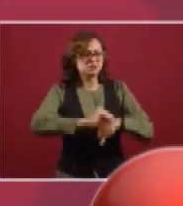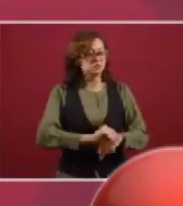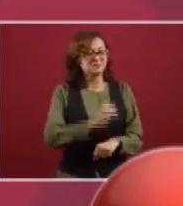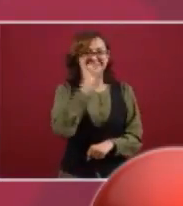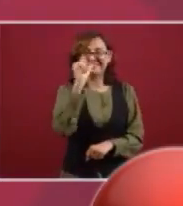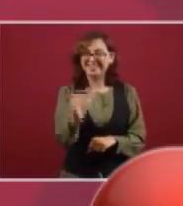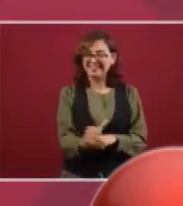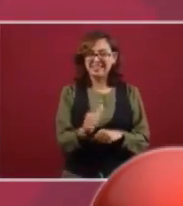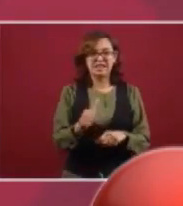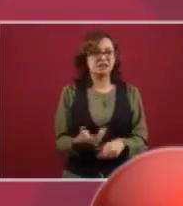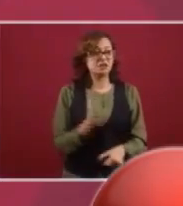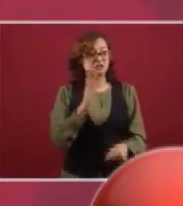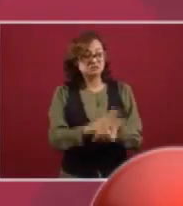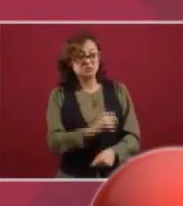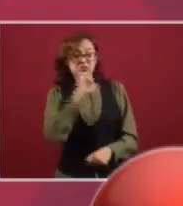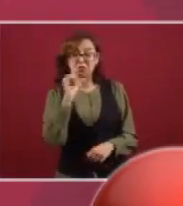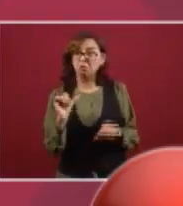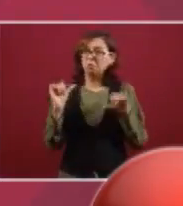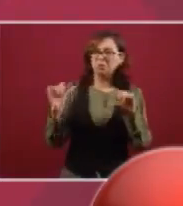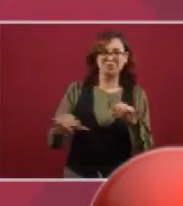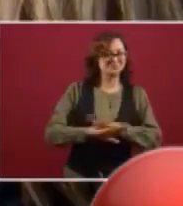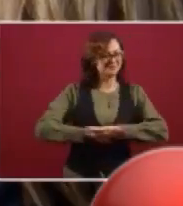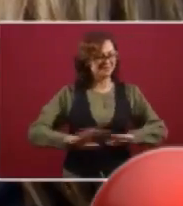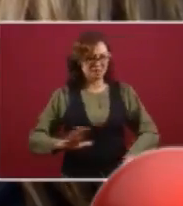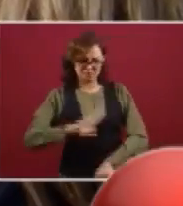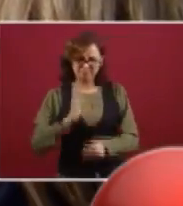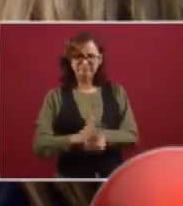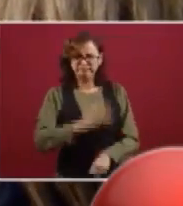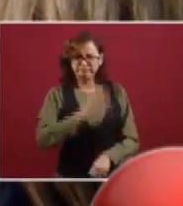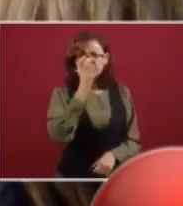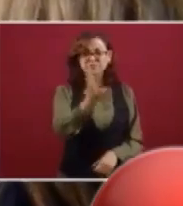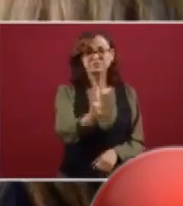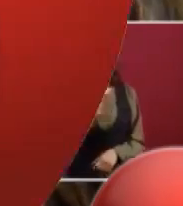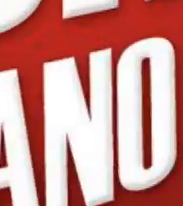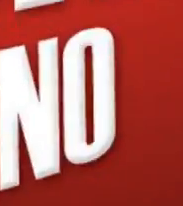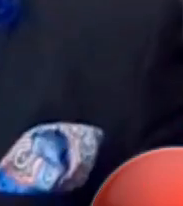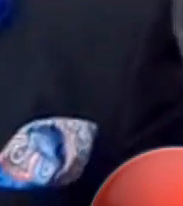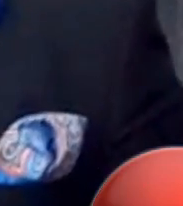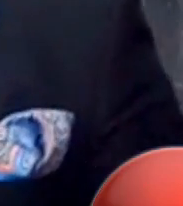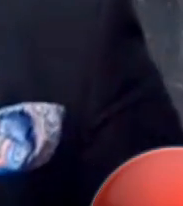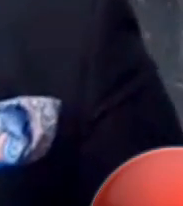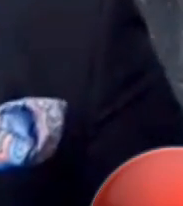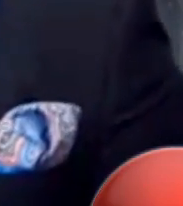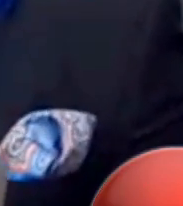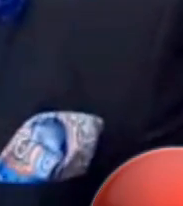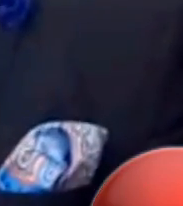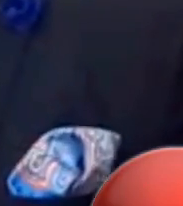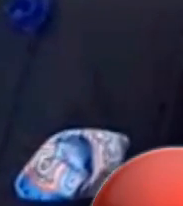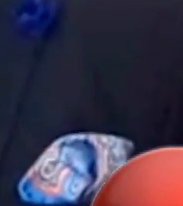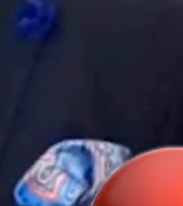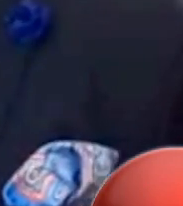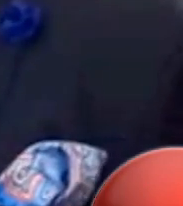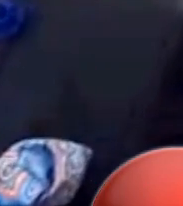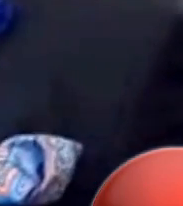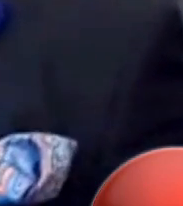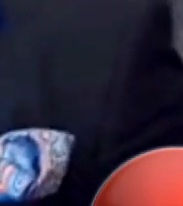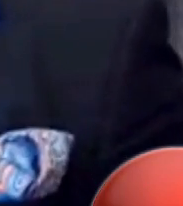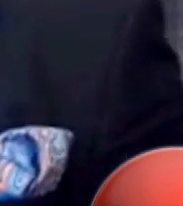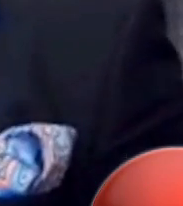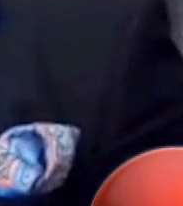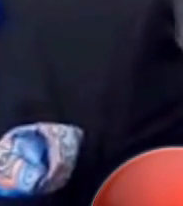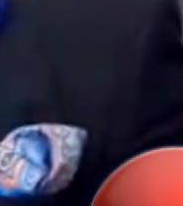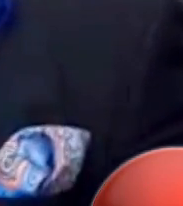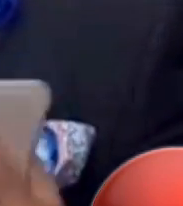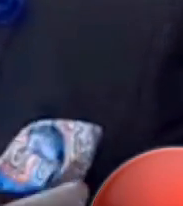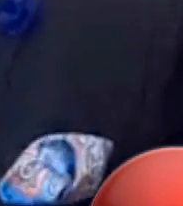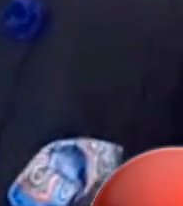impunidad, sea quien sea. Así lo dijo el presidente Andrés Manuel López Obrador, y le doy la bienvenida también a esta transmisión en vivo